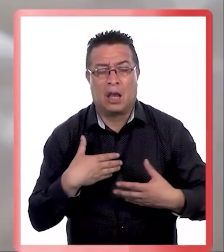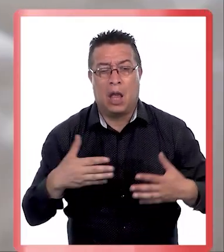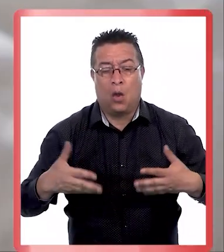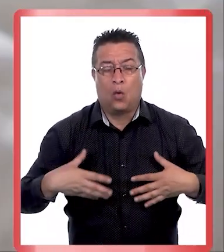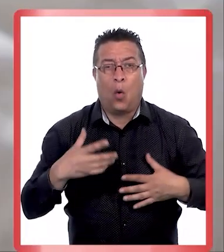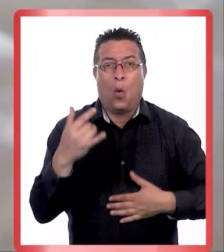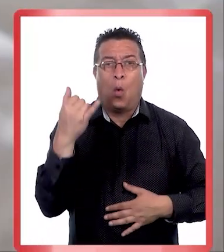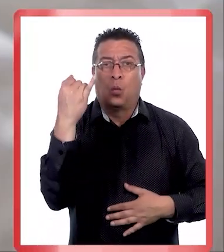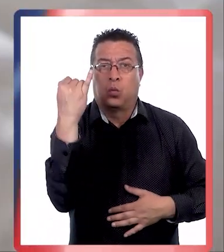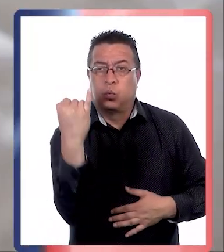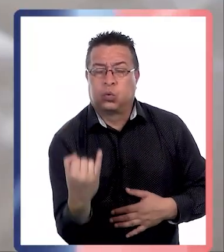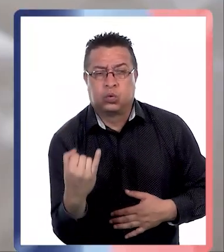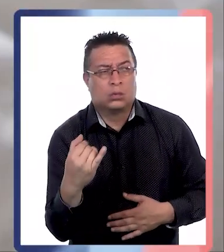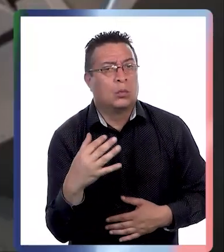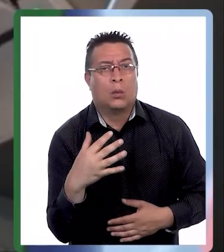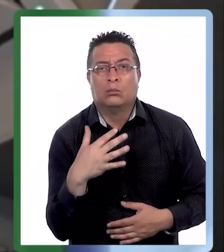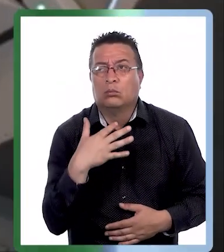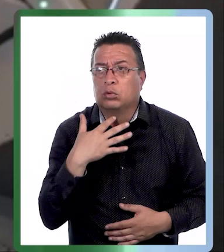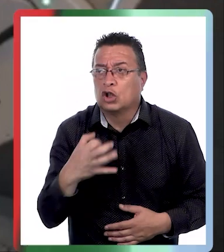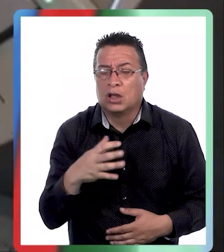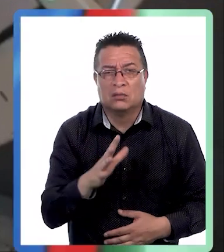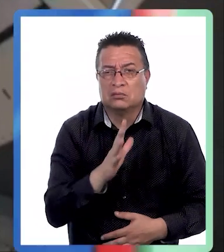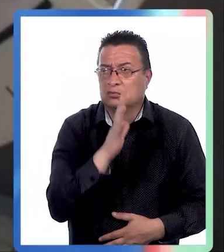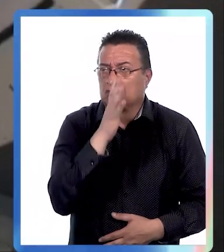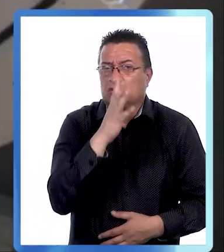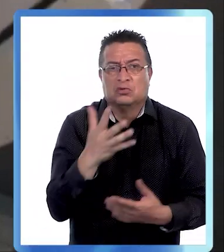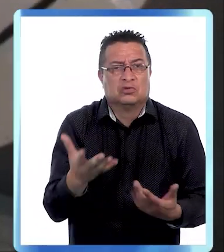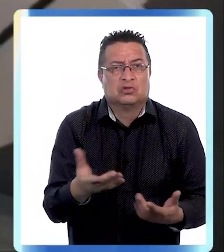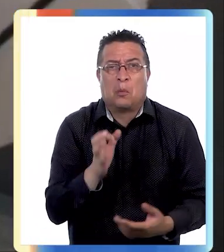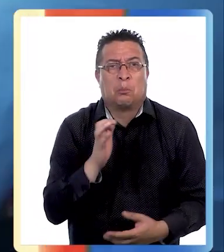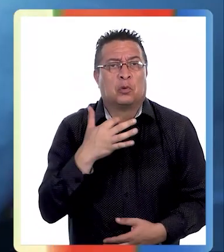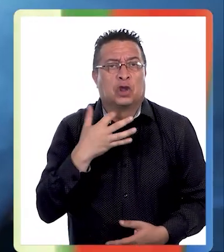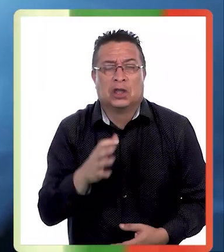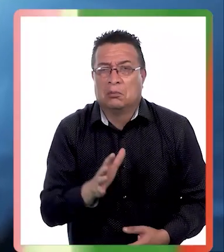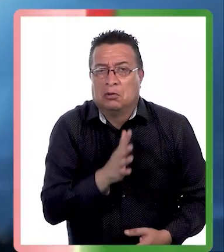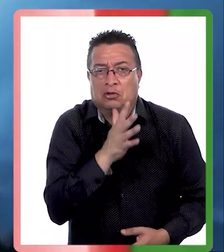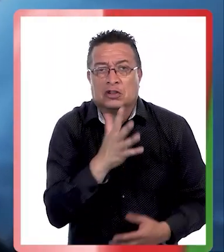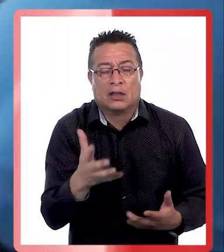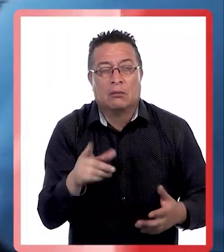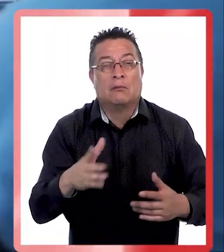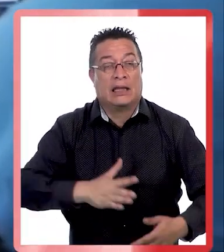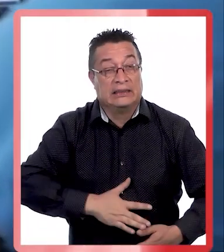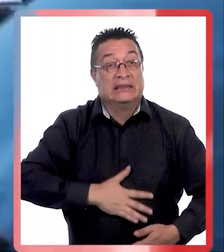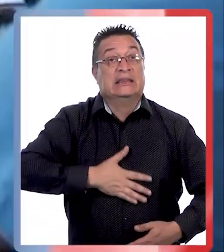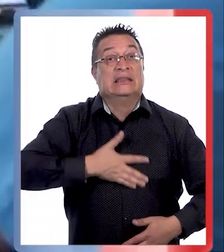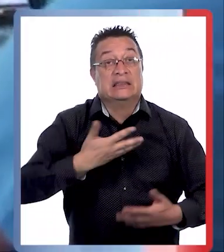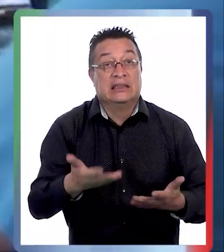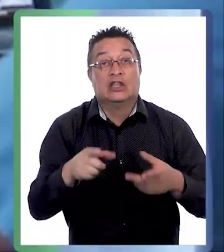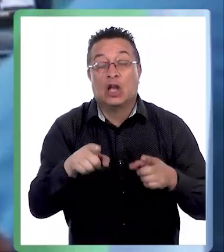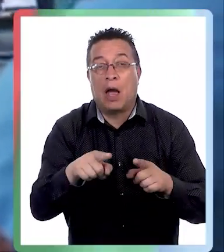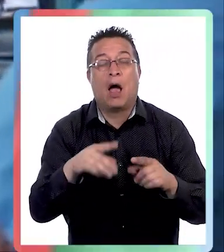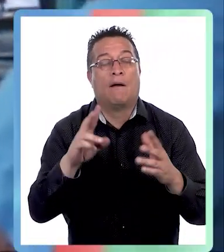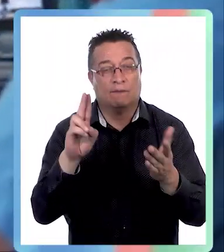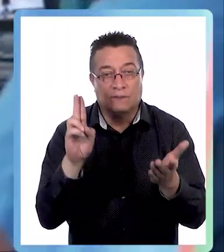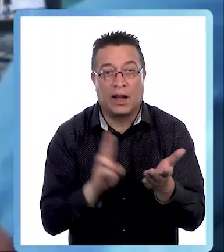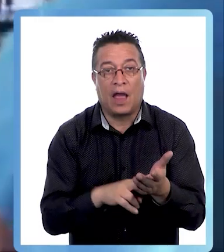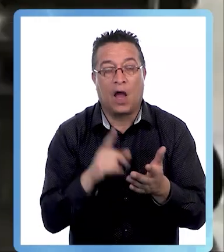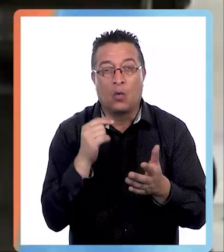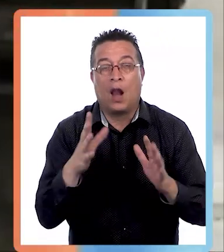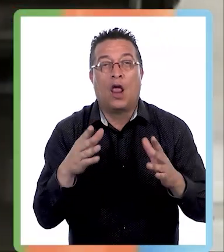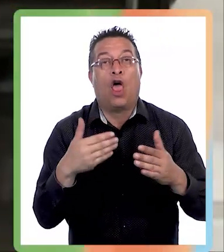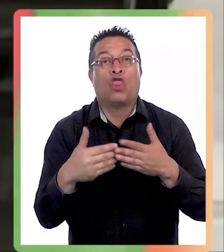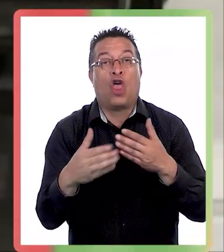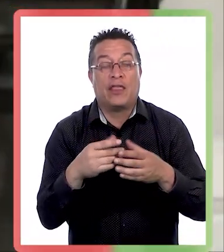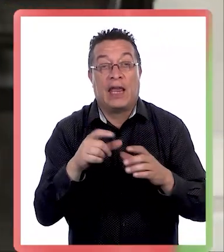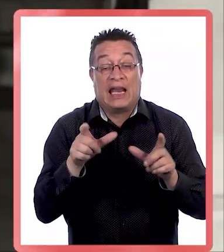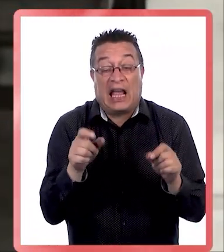peso no explicada, no tienen claro, con síntomas que en realidad no tienen que ver con el tamaño o la ubicación